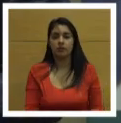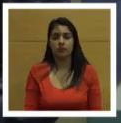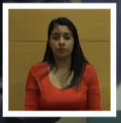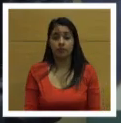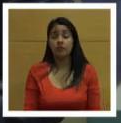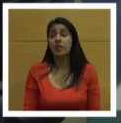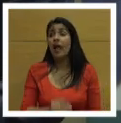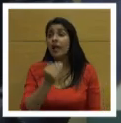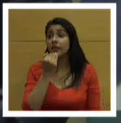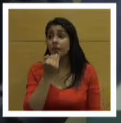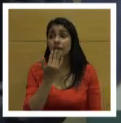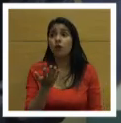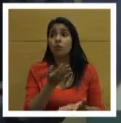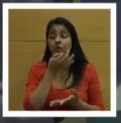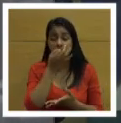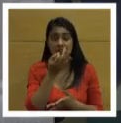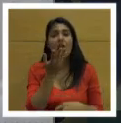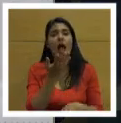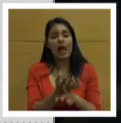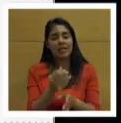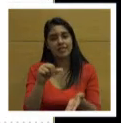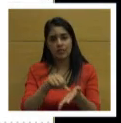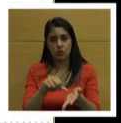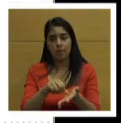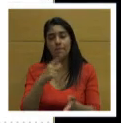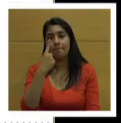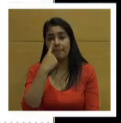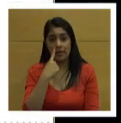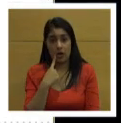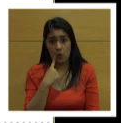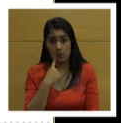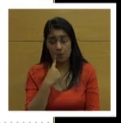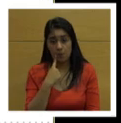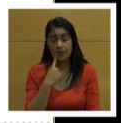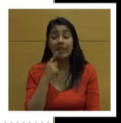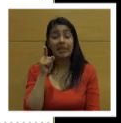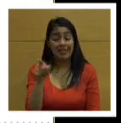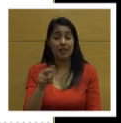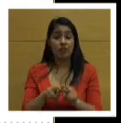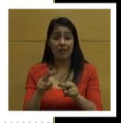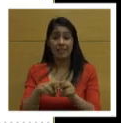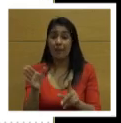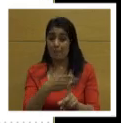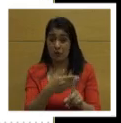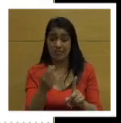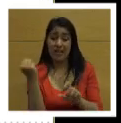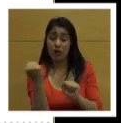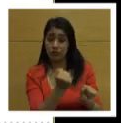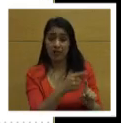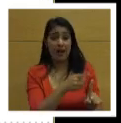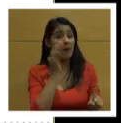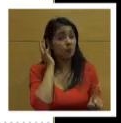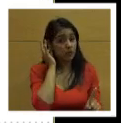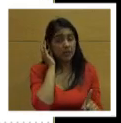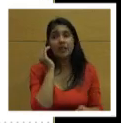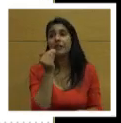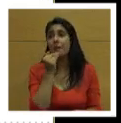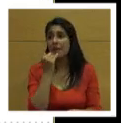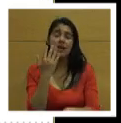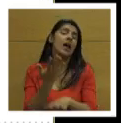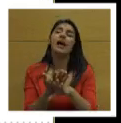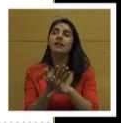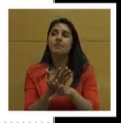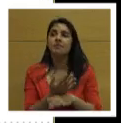Y como señalaba también, existen centros para hombres, ya que ejercen violencia contra las mujeres, ¿cierto? Hay también ciertos requisitos. Se